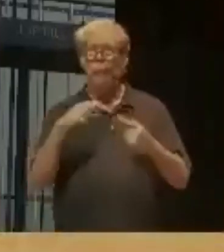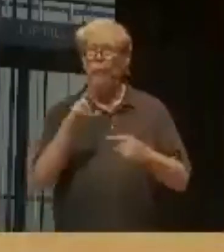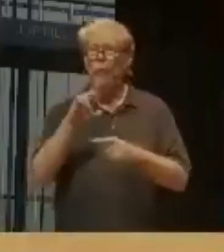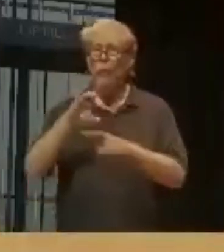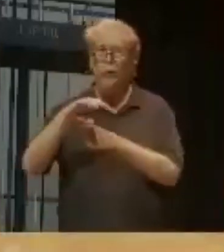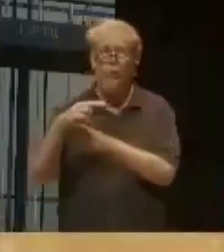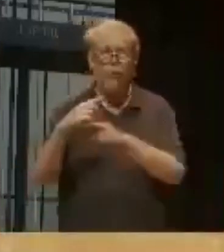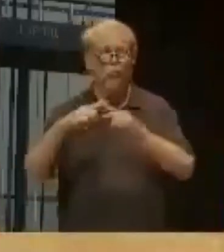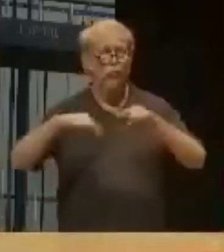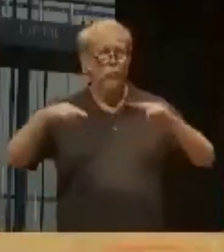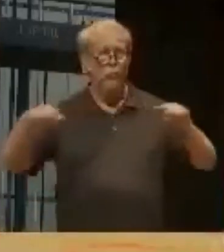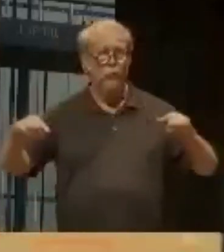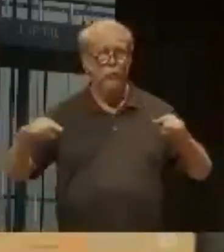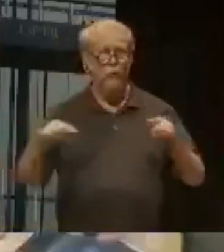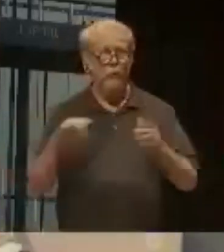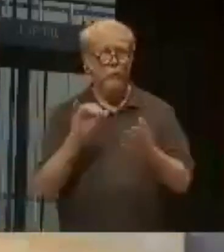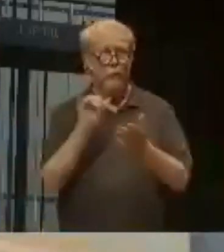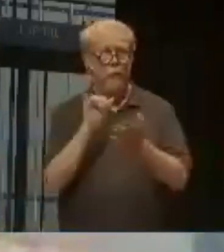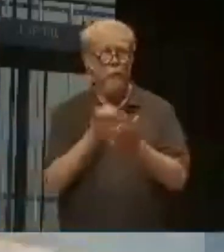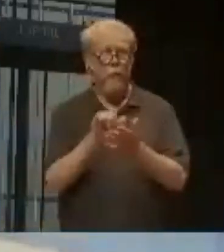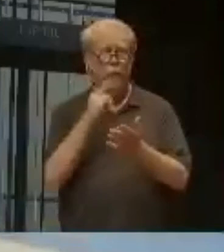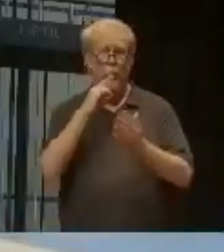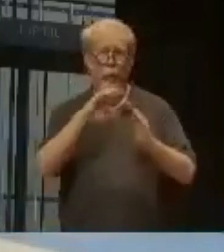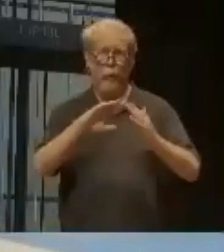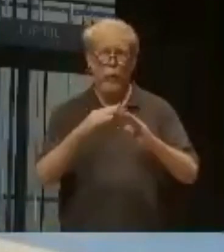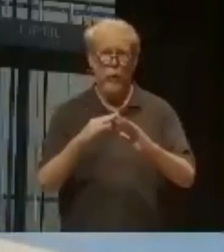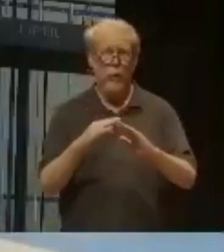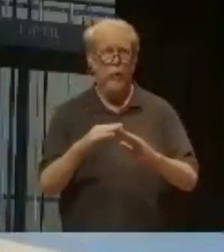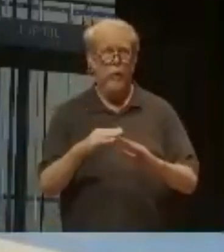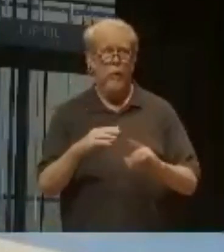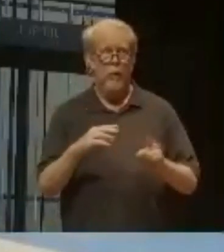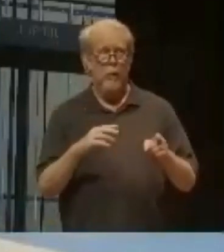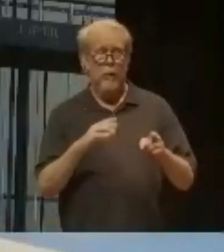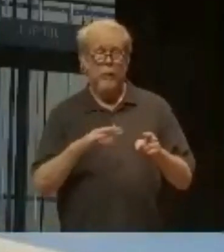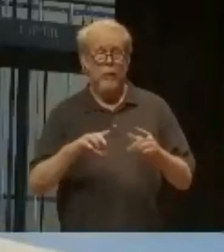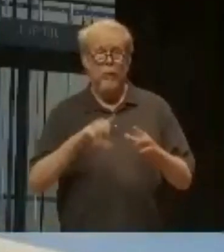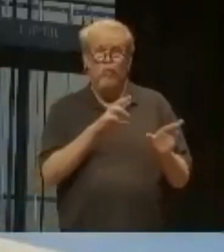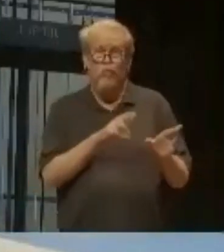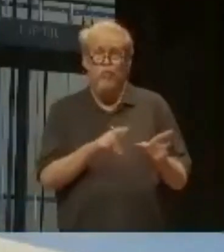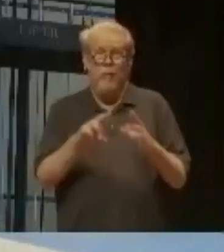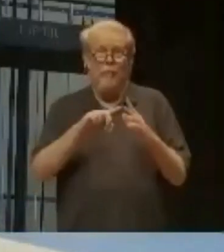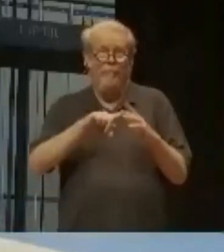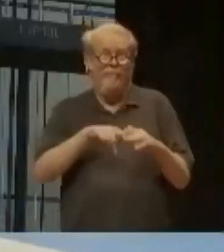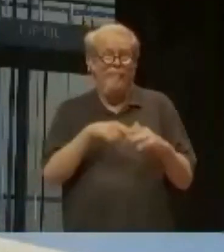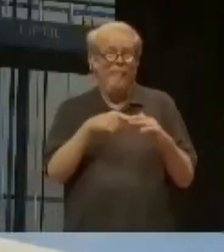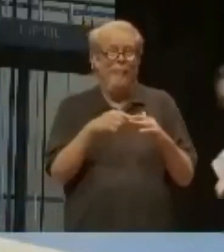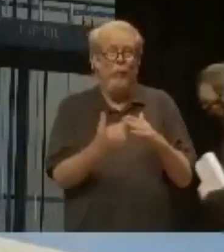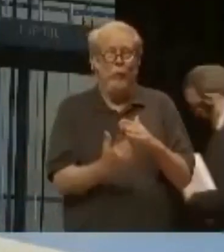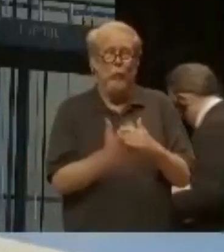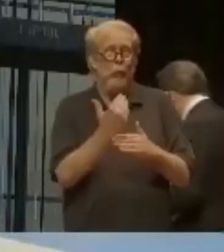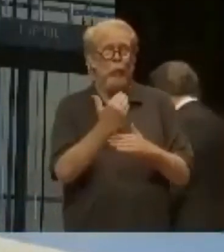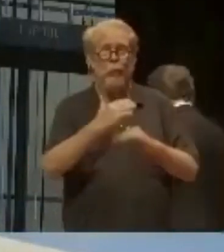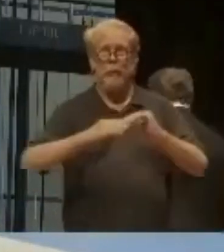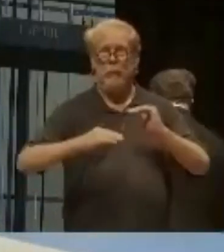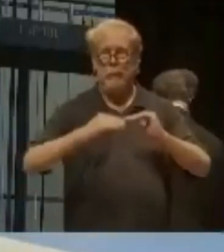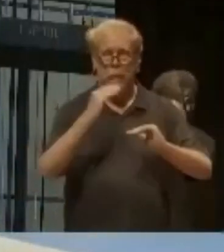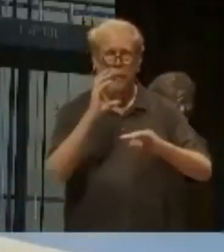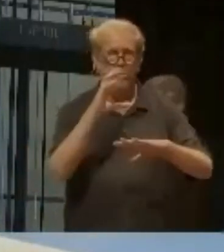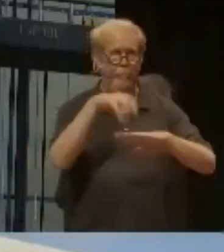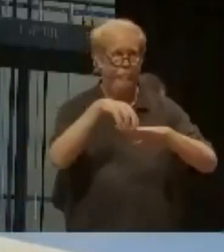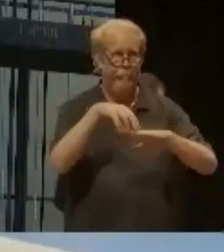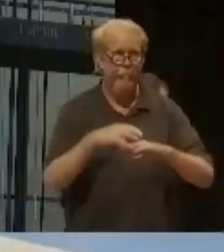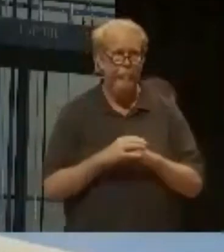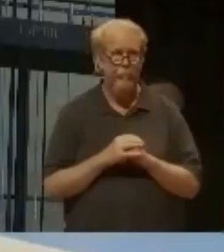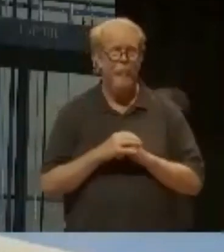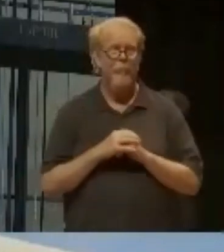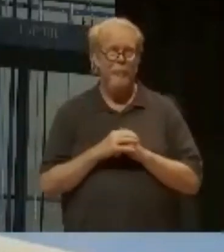mucho rico en historia y mucho de esto está intrincado en la comunidad. Burbank va a empezar un nuevo camino en su legado.